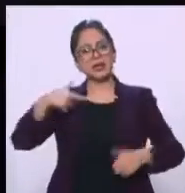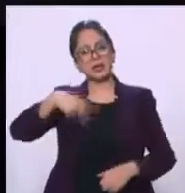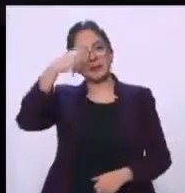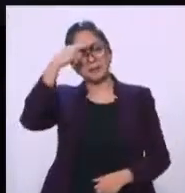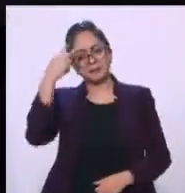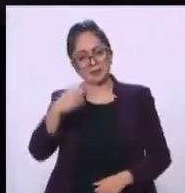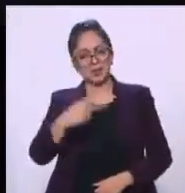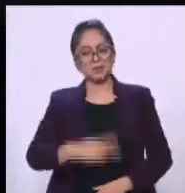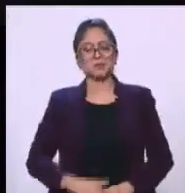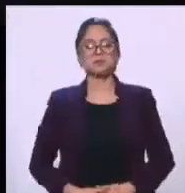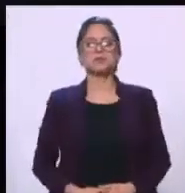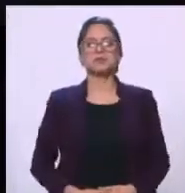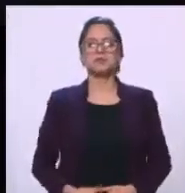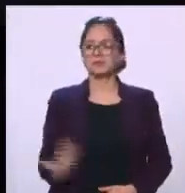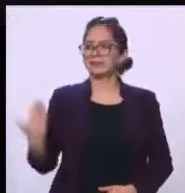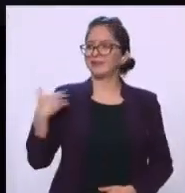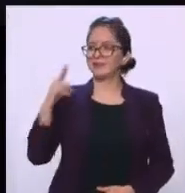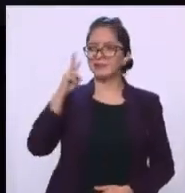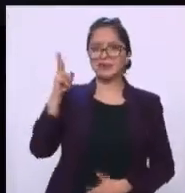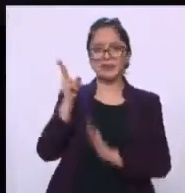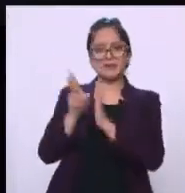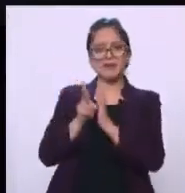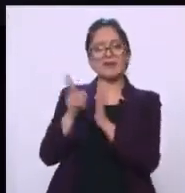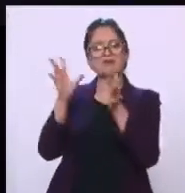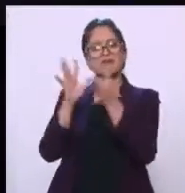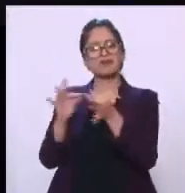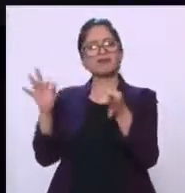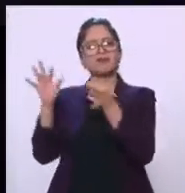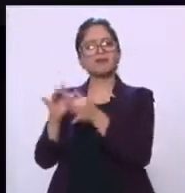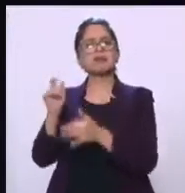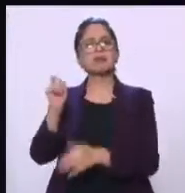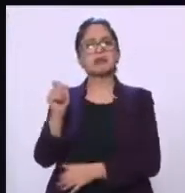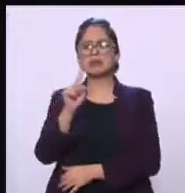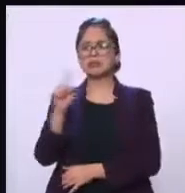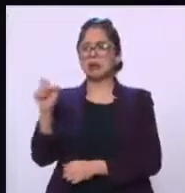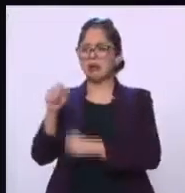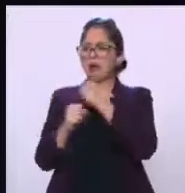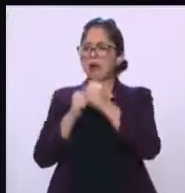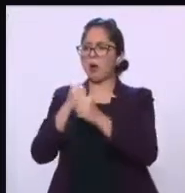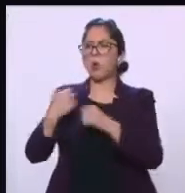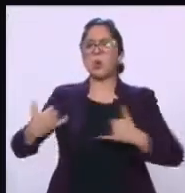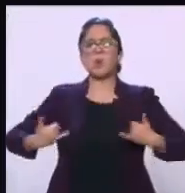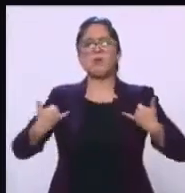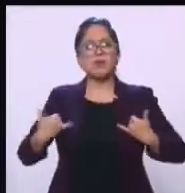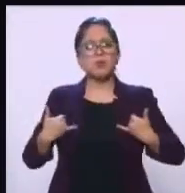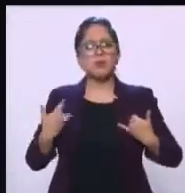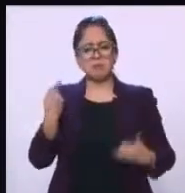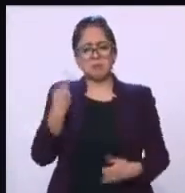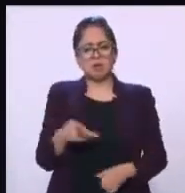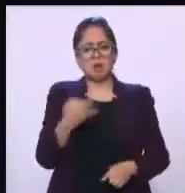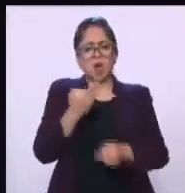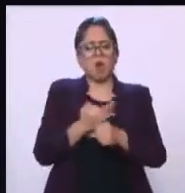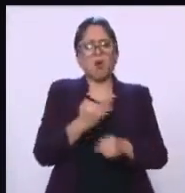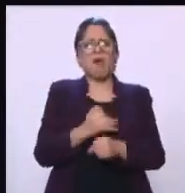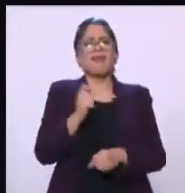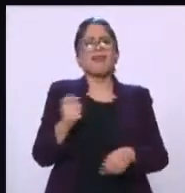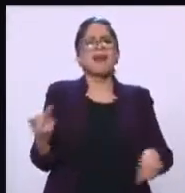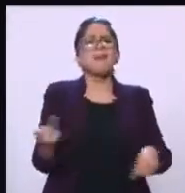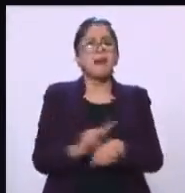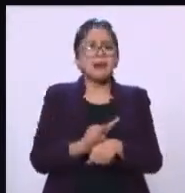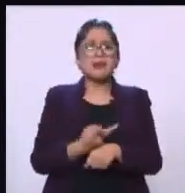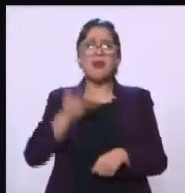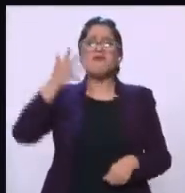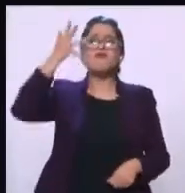Samuel, un panorama de los últimos 100 años de la juventud, pero ¿qué están enfrentando el día de hoy? ¿Qué les espera? Pero sobre todo, ¿qué se